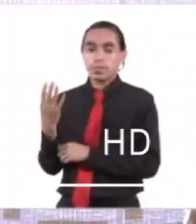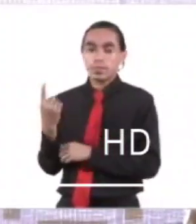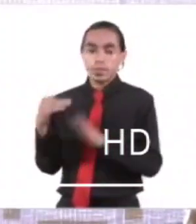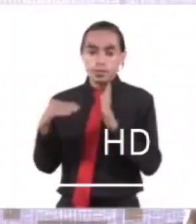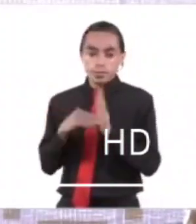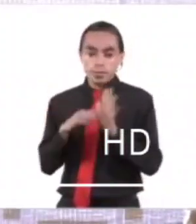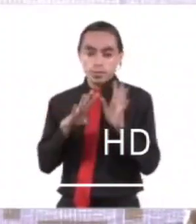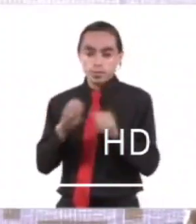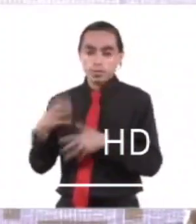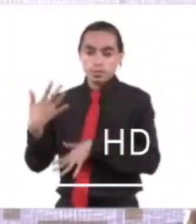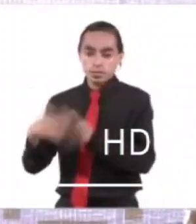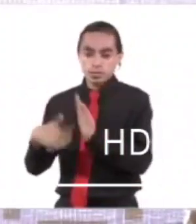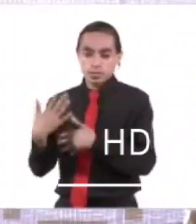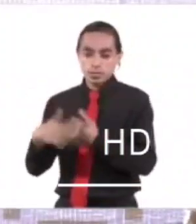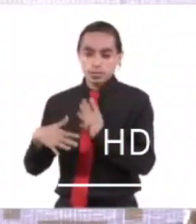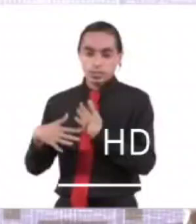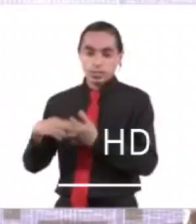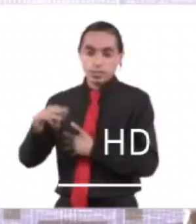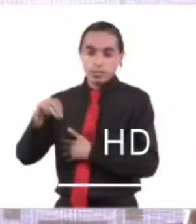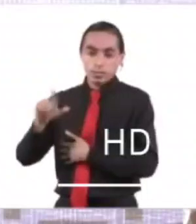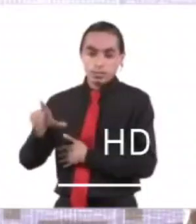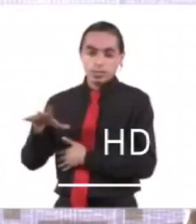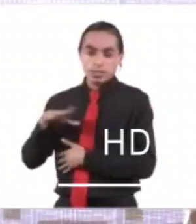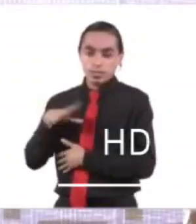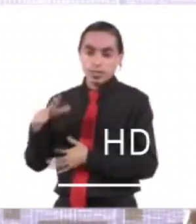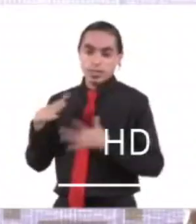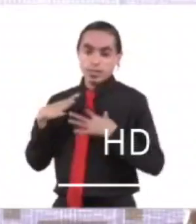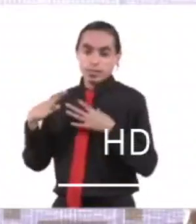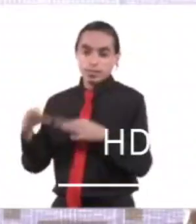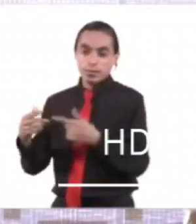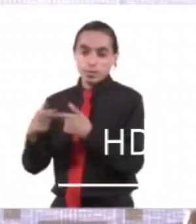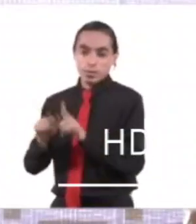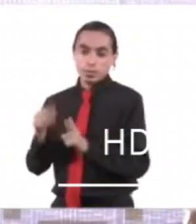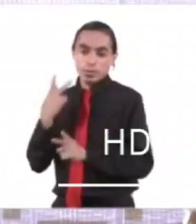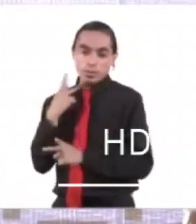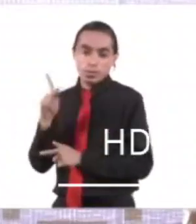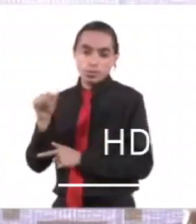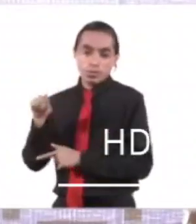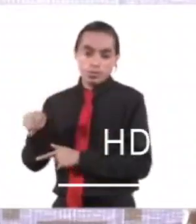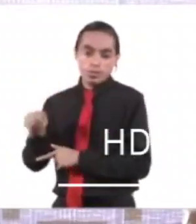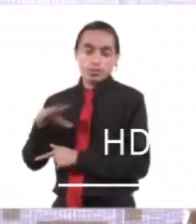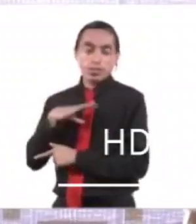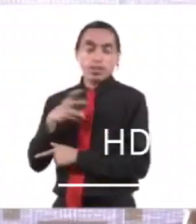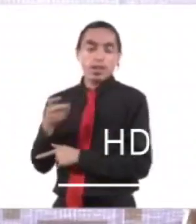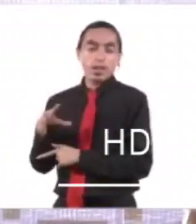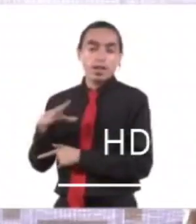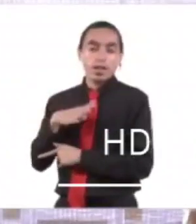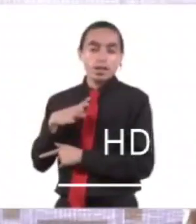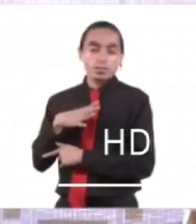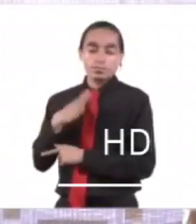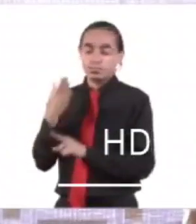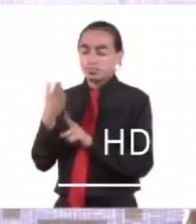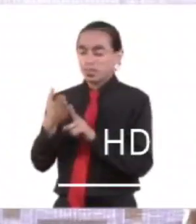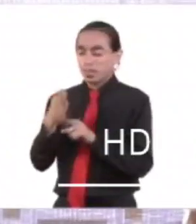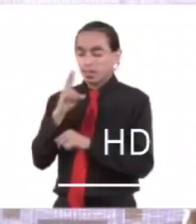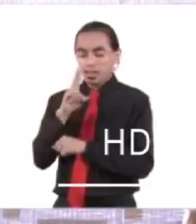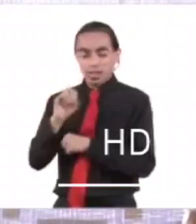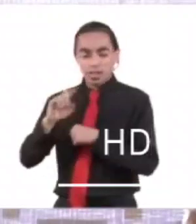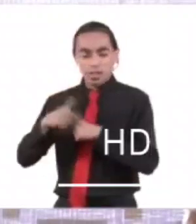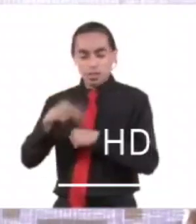Gómez Morín, el fundador del PAN, inventaron una visión de México que